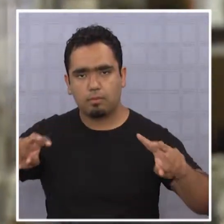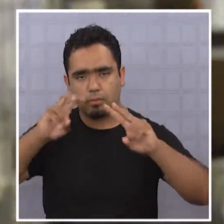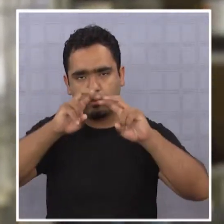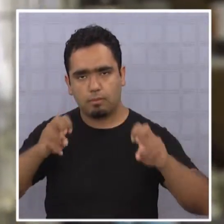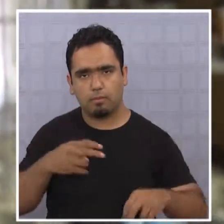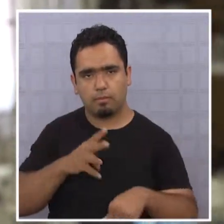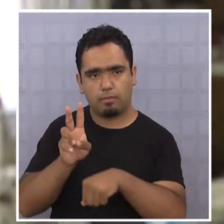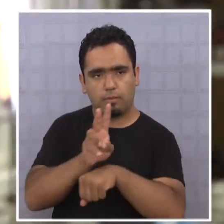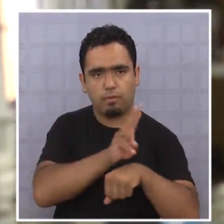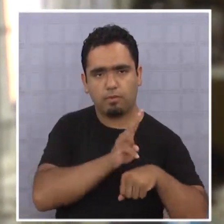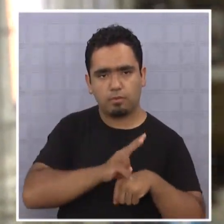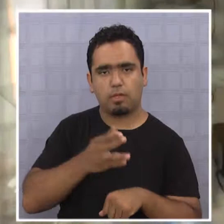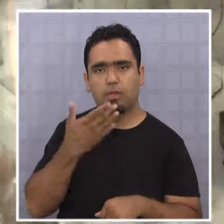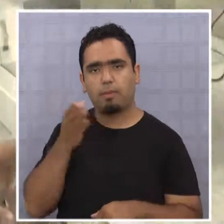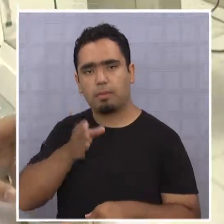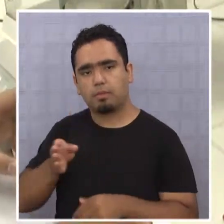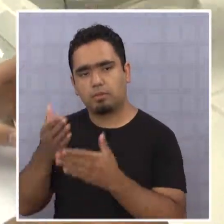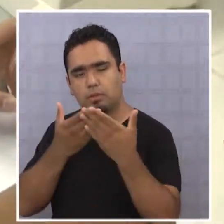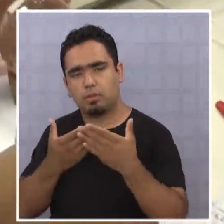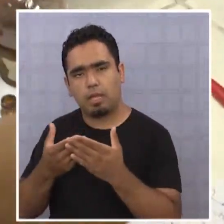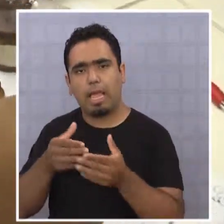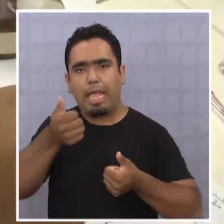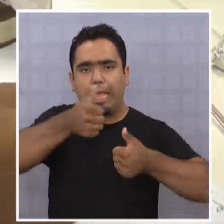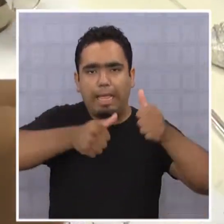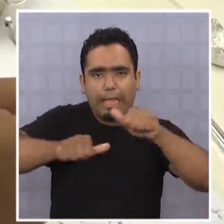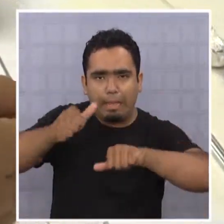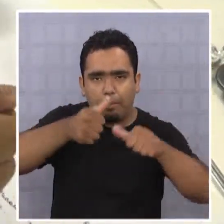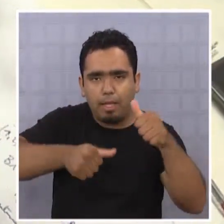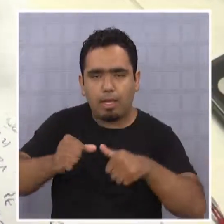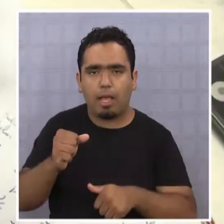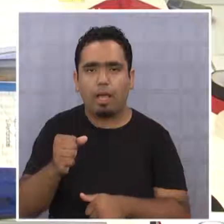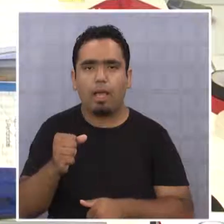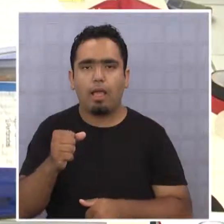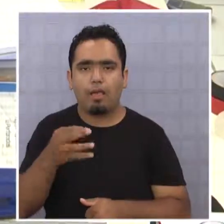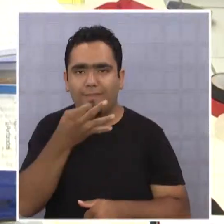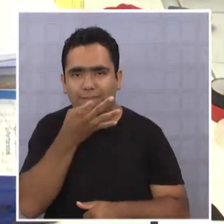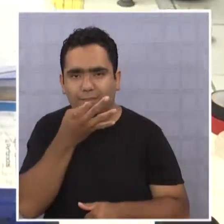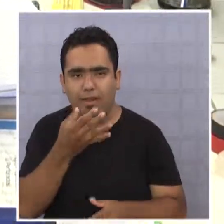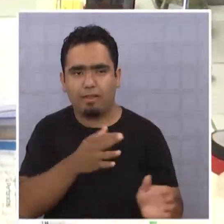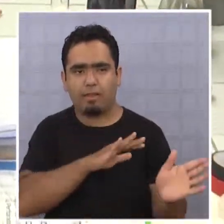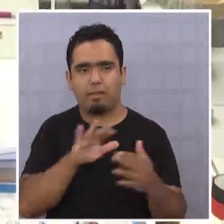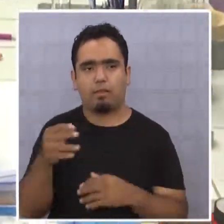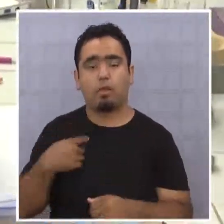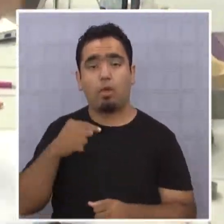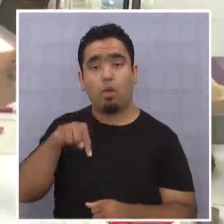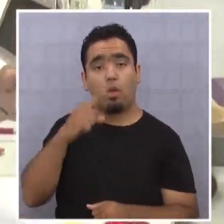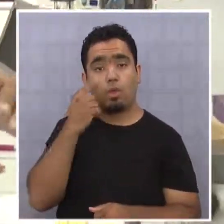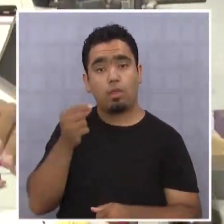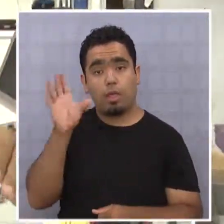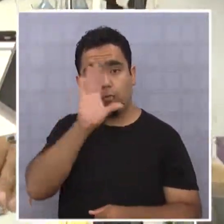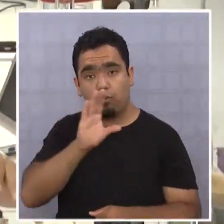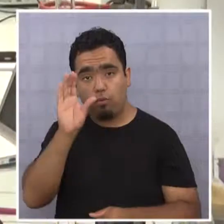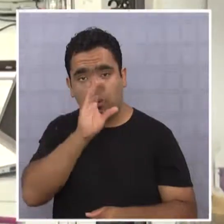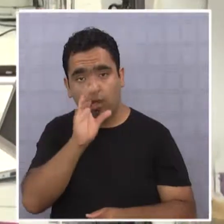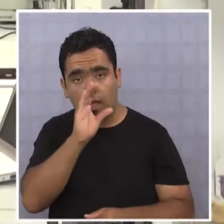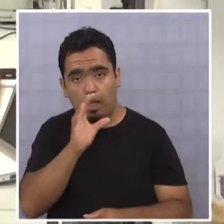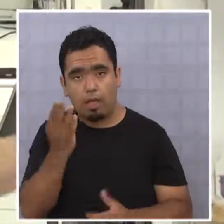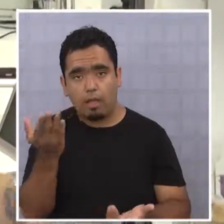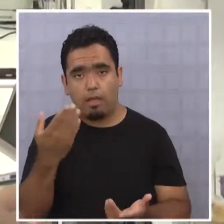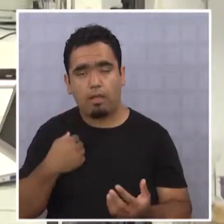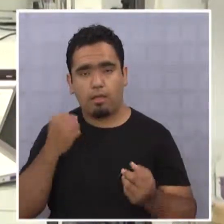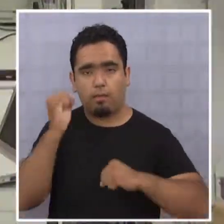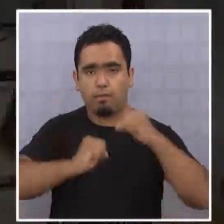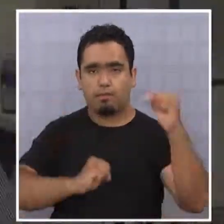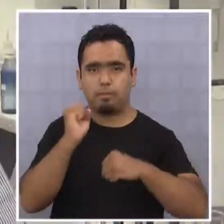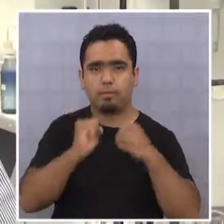de la próxima investigación que realizarán profesores y alumnos sobre química verde. Que hoy día lo que buscan